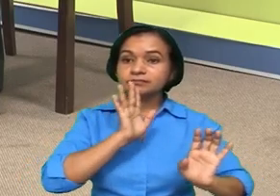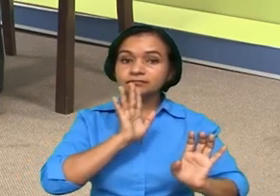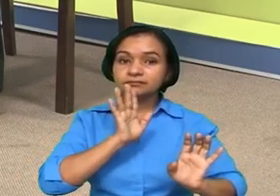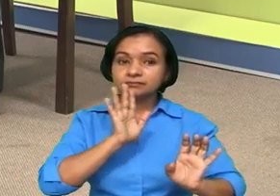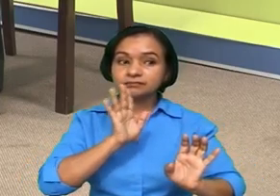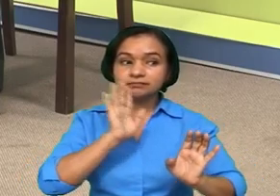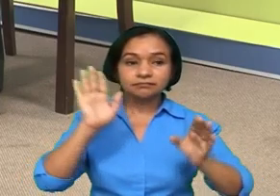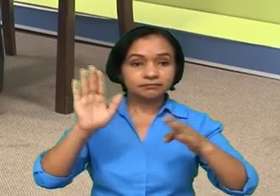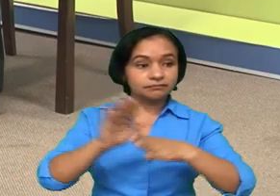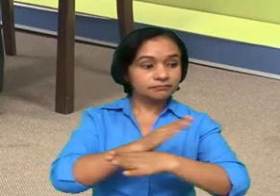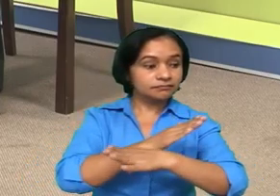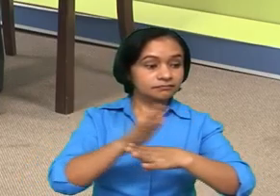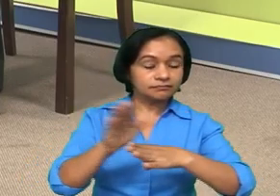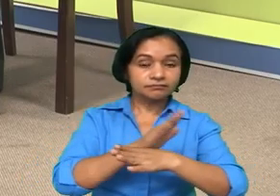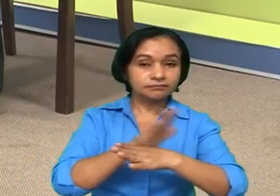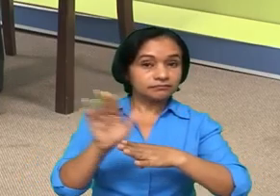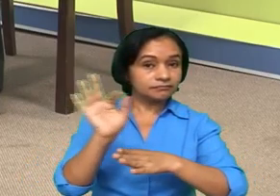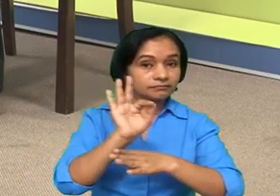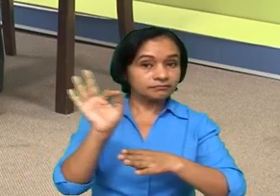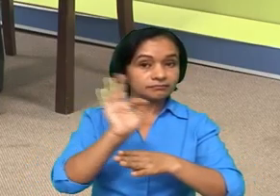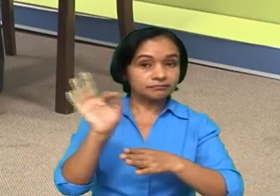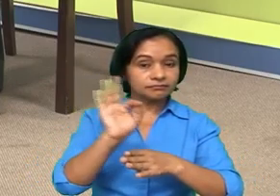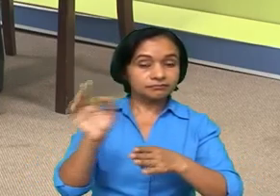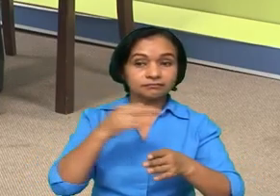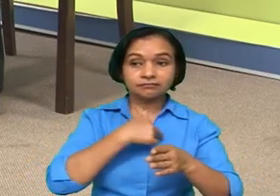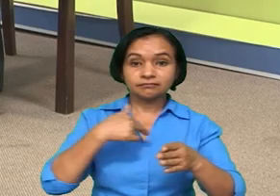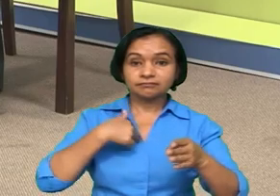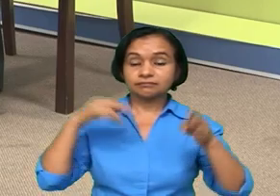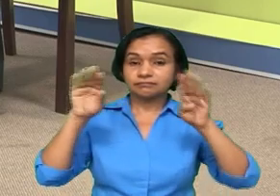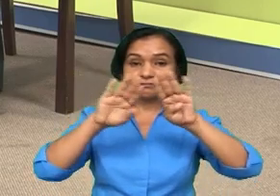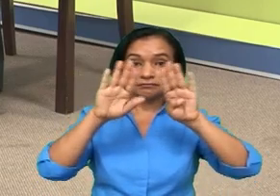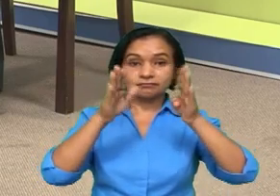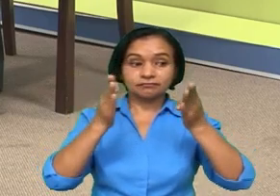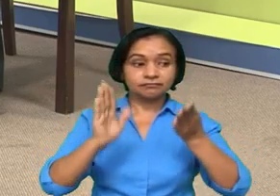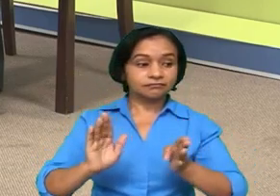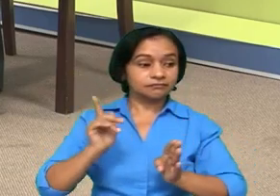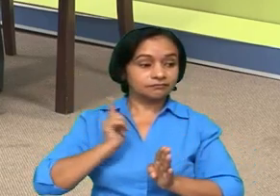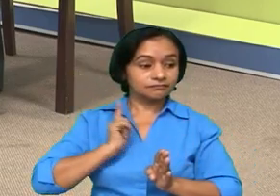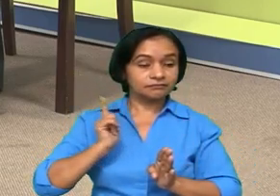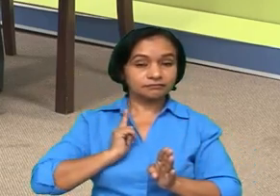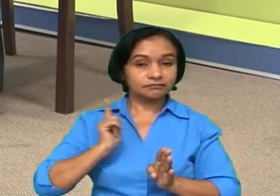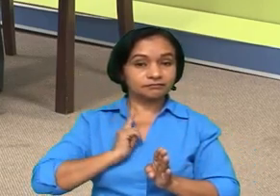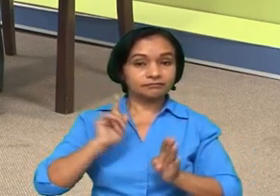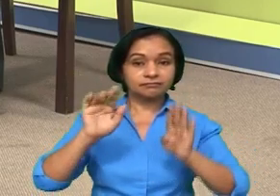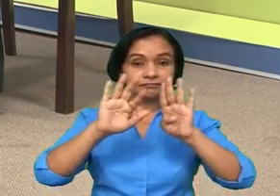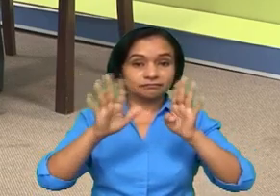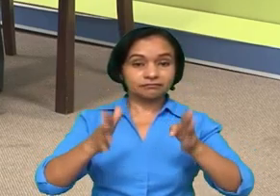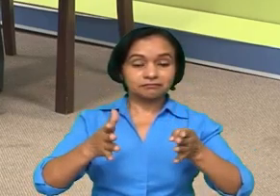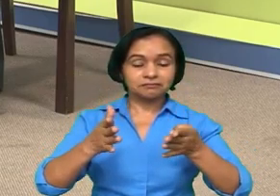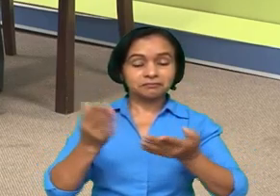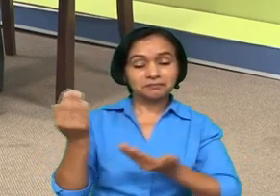las diferentes etapas que atraviesa la mujer, entonces, desde que estamos en